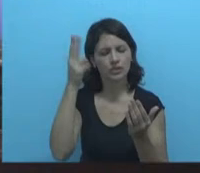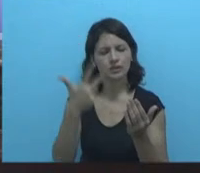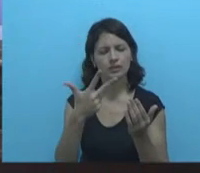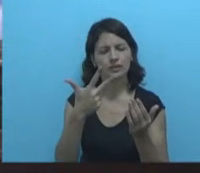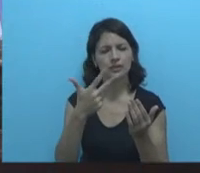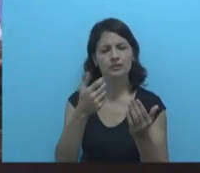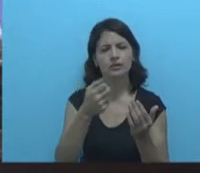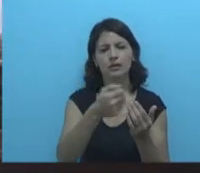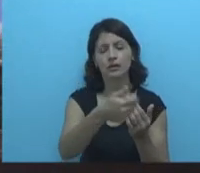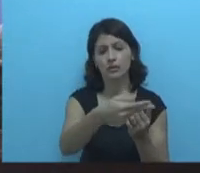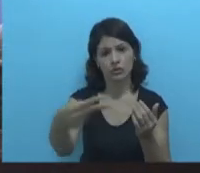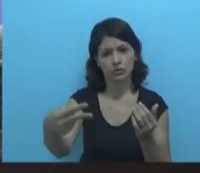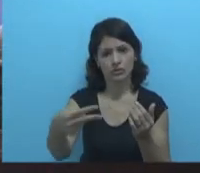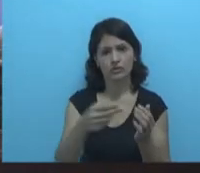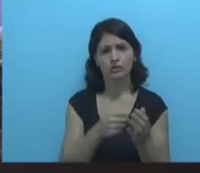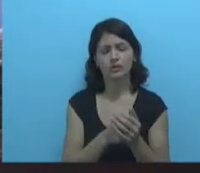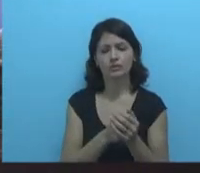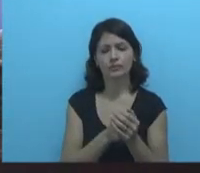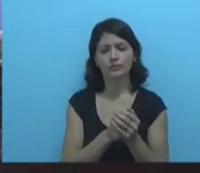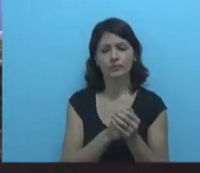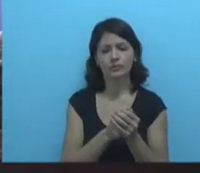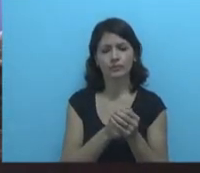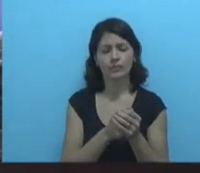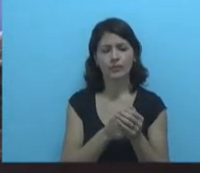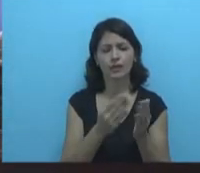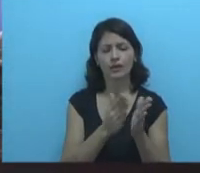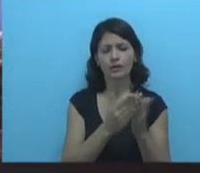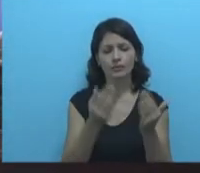dos sesiones. Expediente